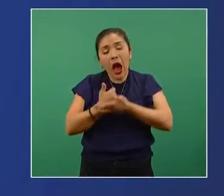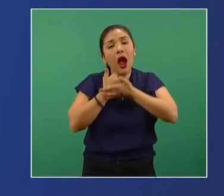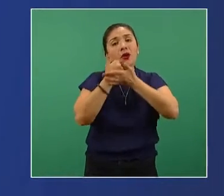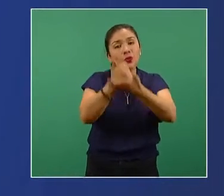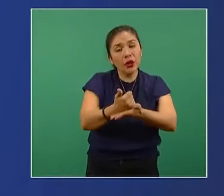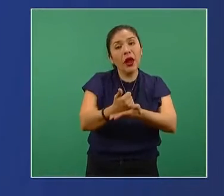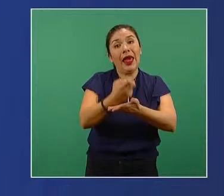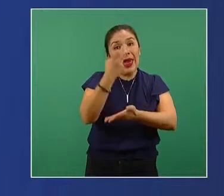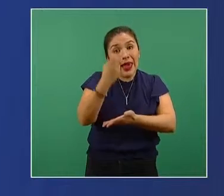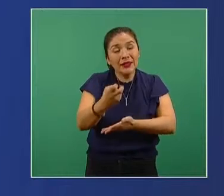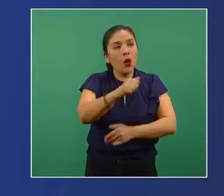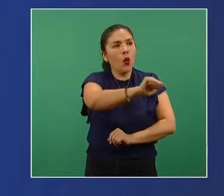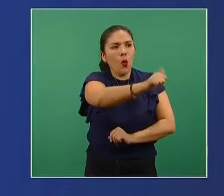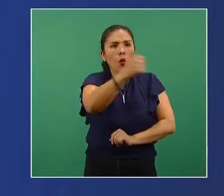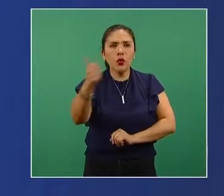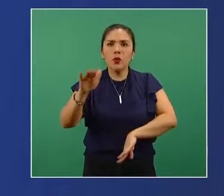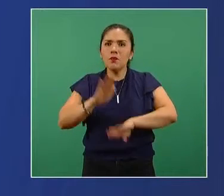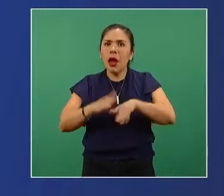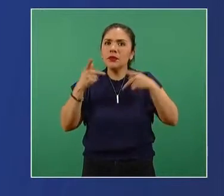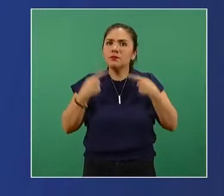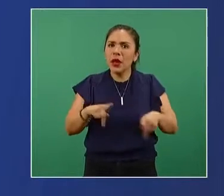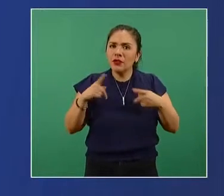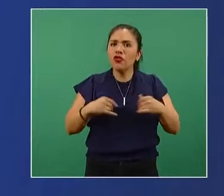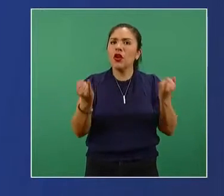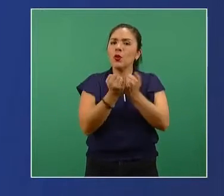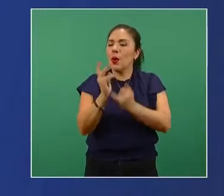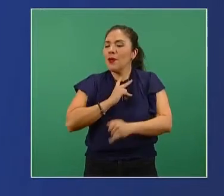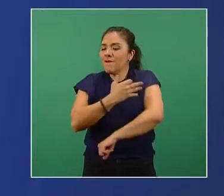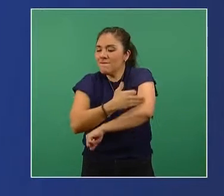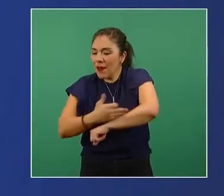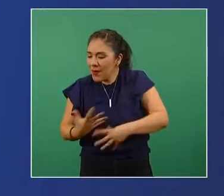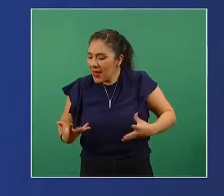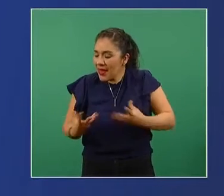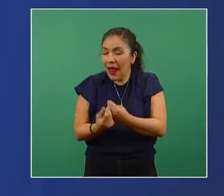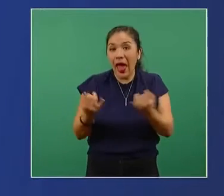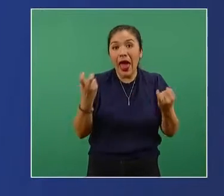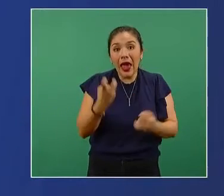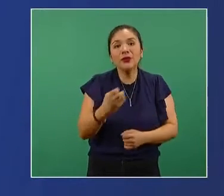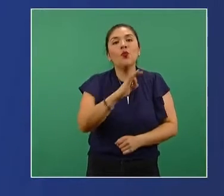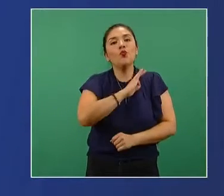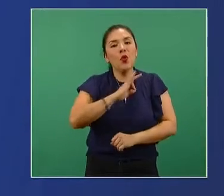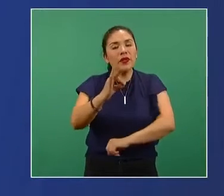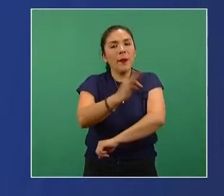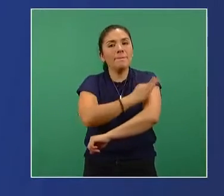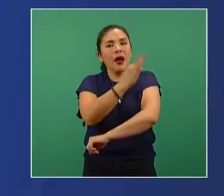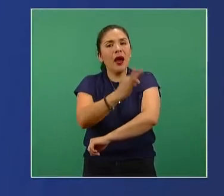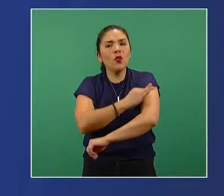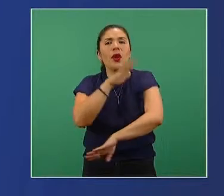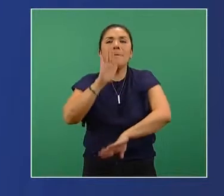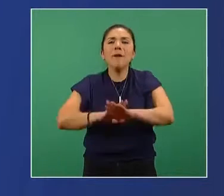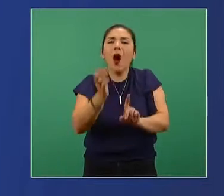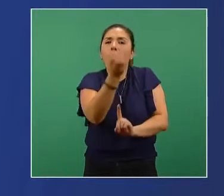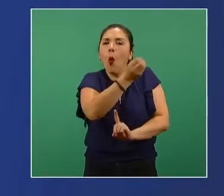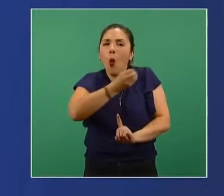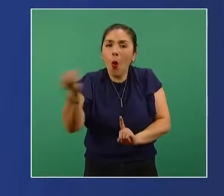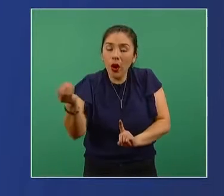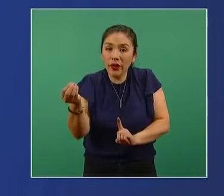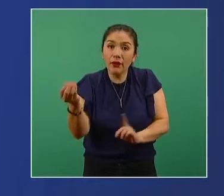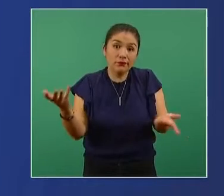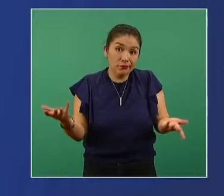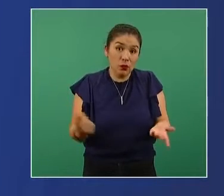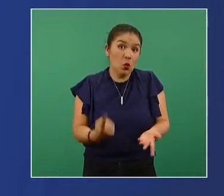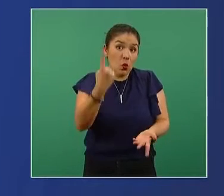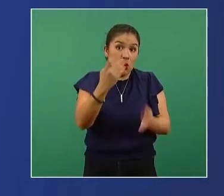contribuir a que otras personas y también sus familiares, también ellas mismas, sean vacunadas de una forma ordenada. Uno